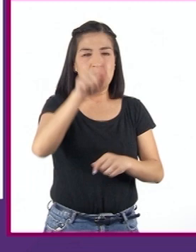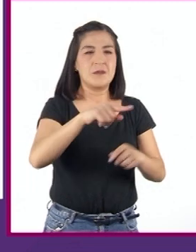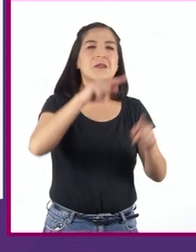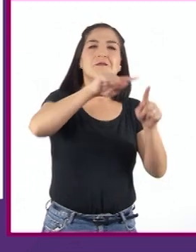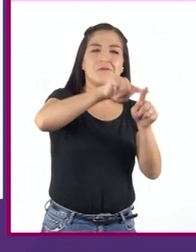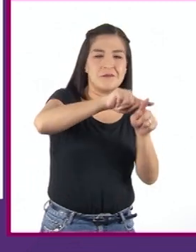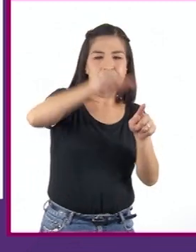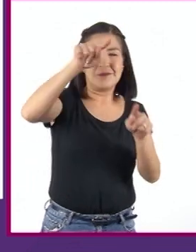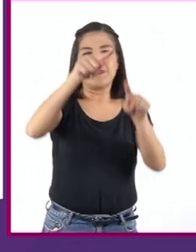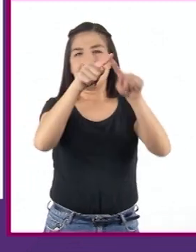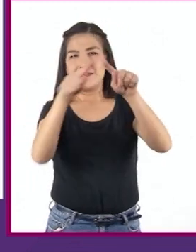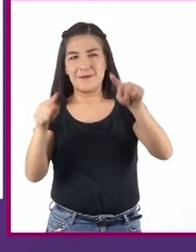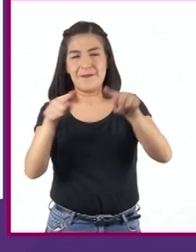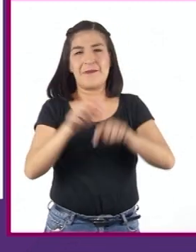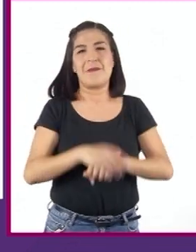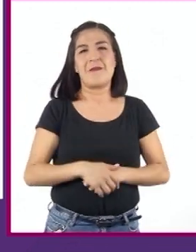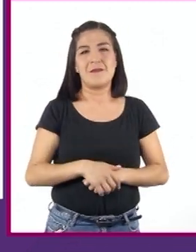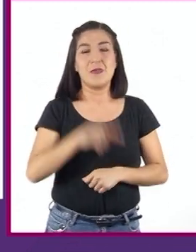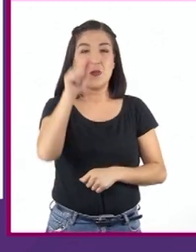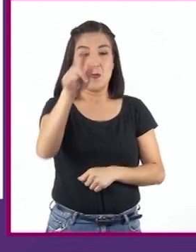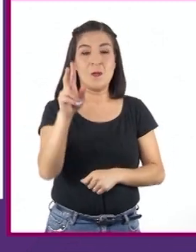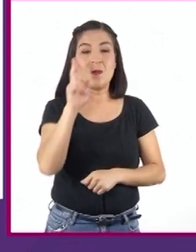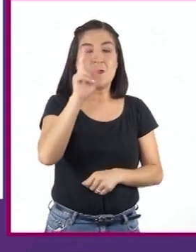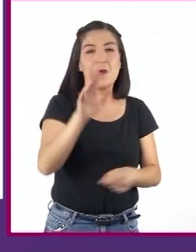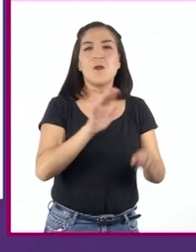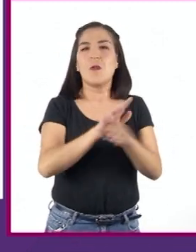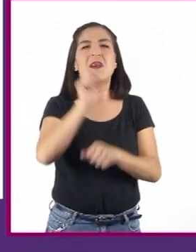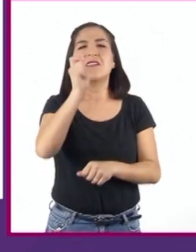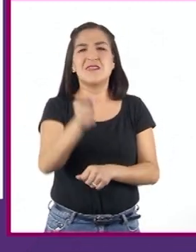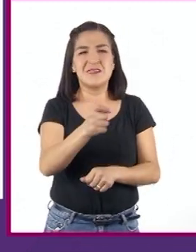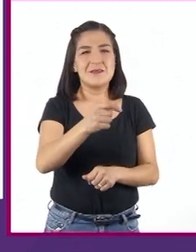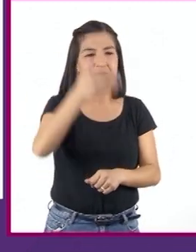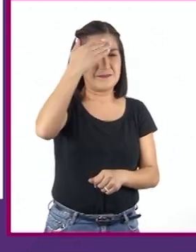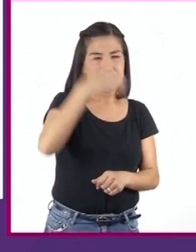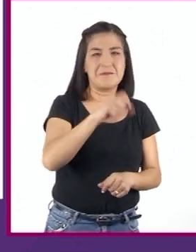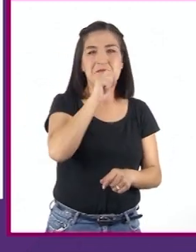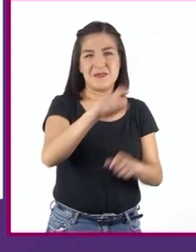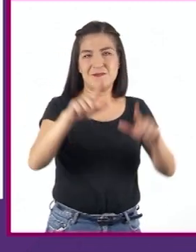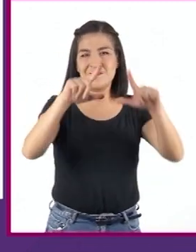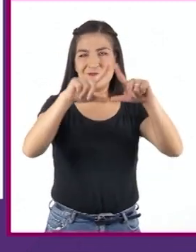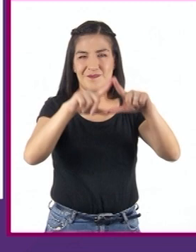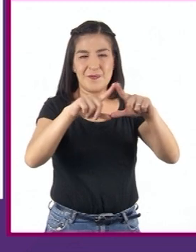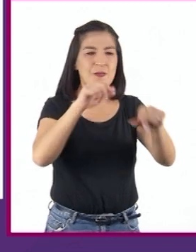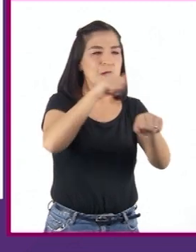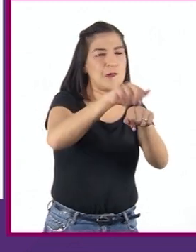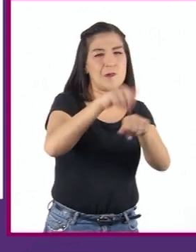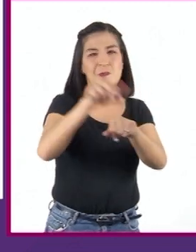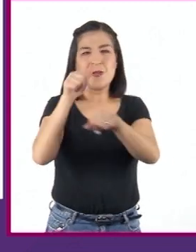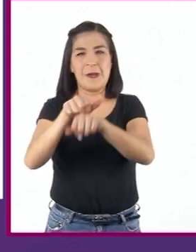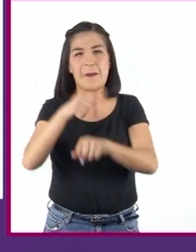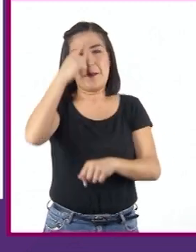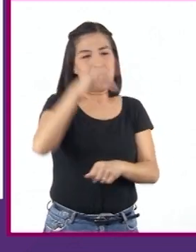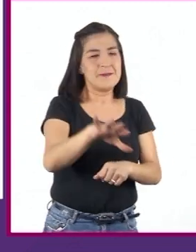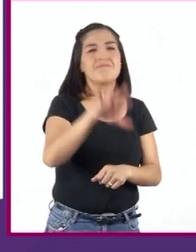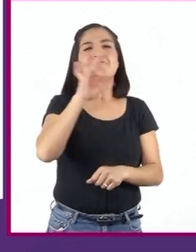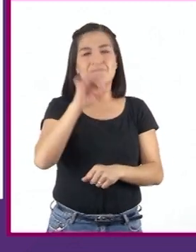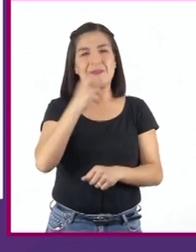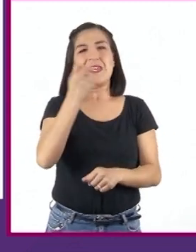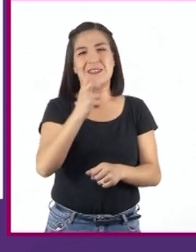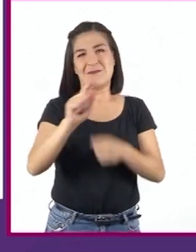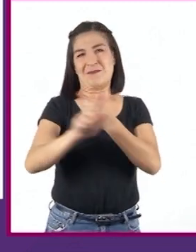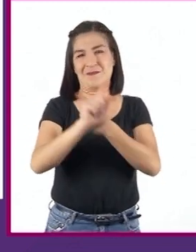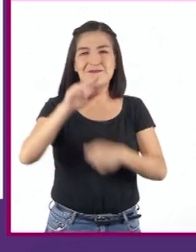diagonales. Deben tener certeza de qué es lo que se sabe de este rombo para hallar lo que nos requiere el problema.